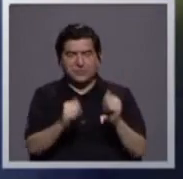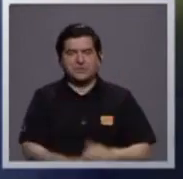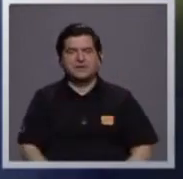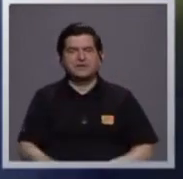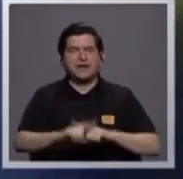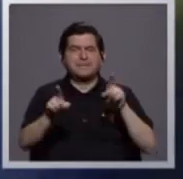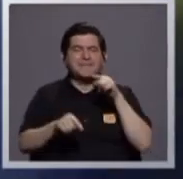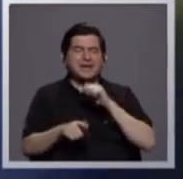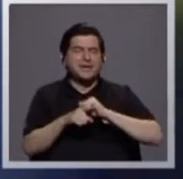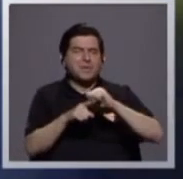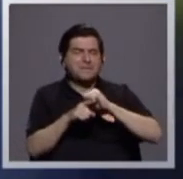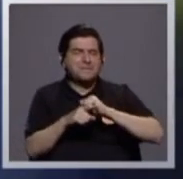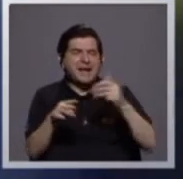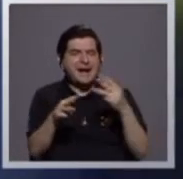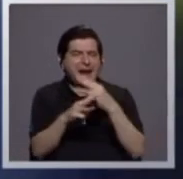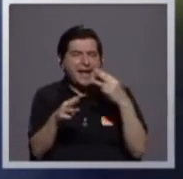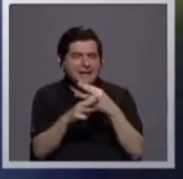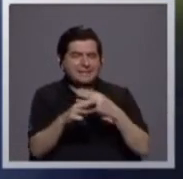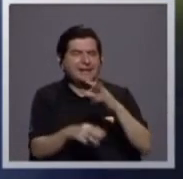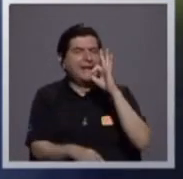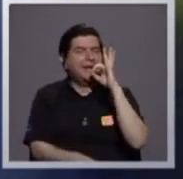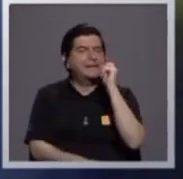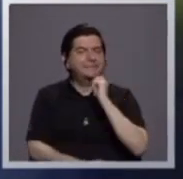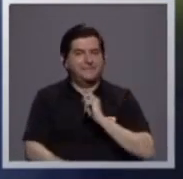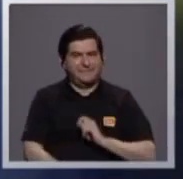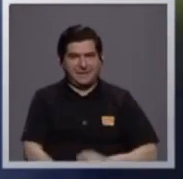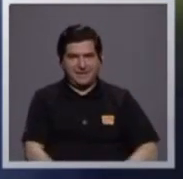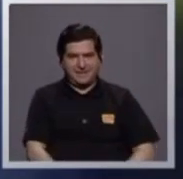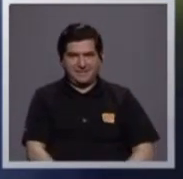eso de ejercicio de matemáticas me viene muy bien para